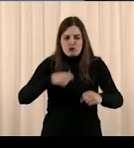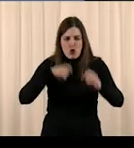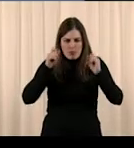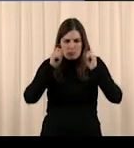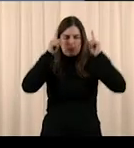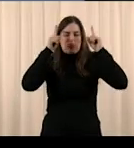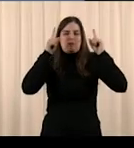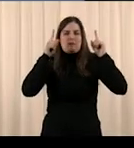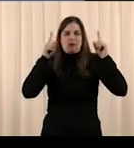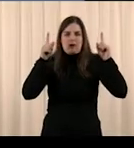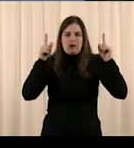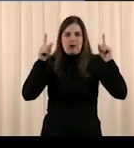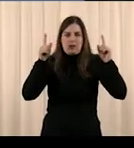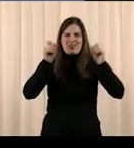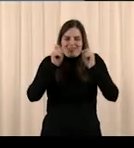Despertar